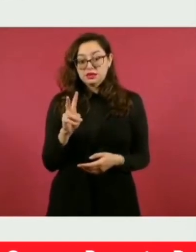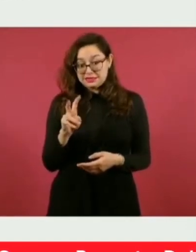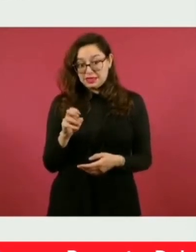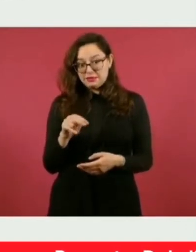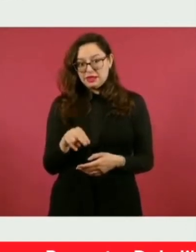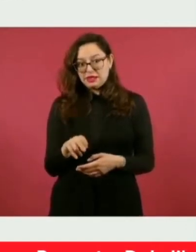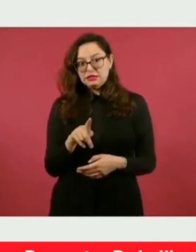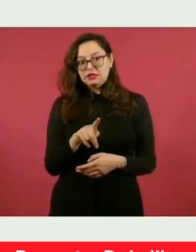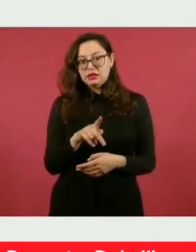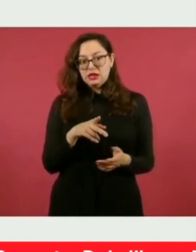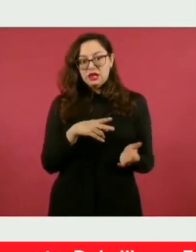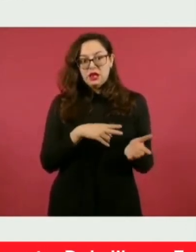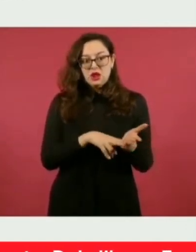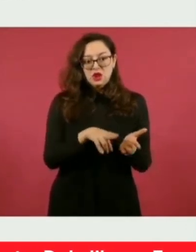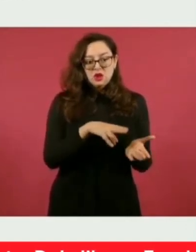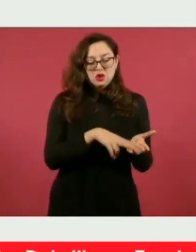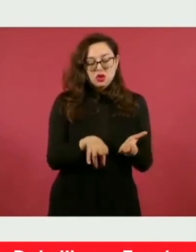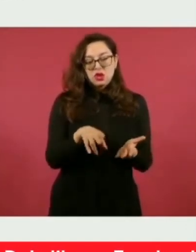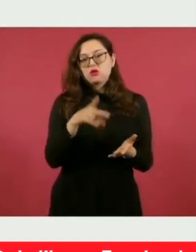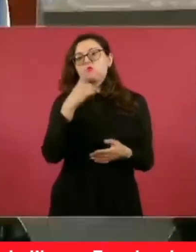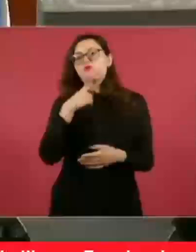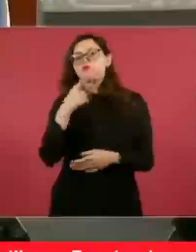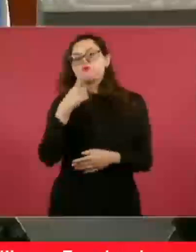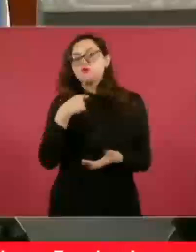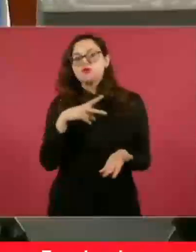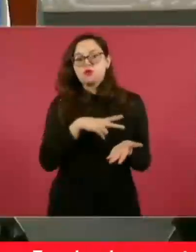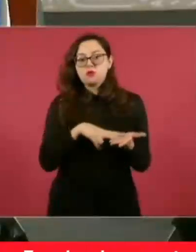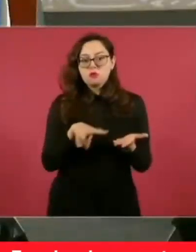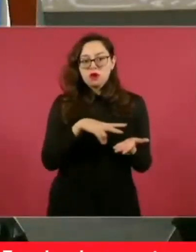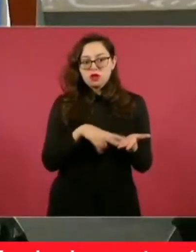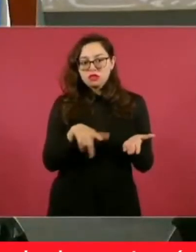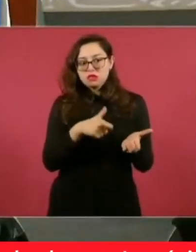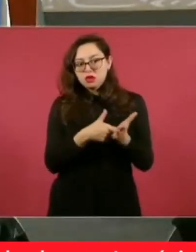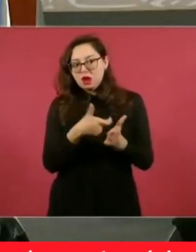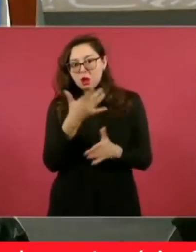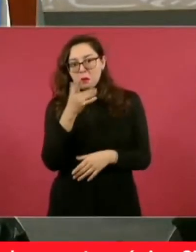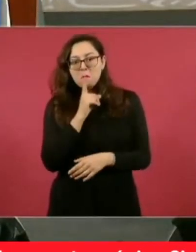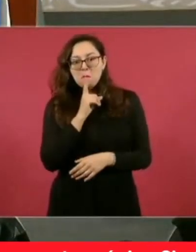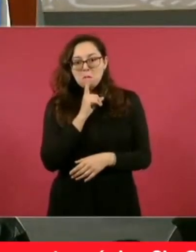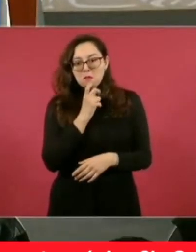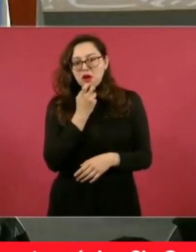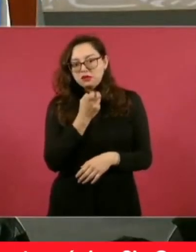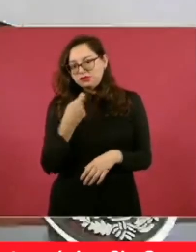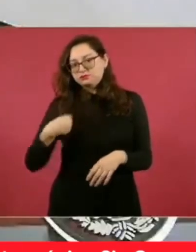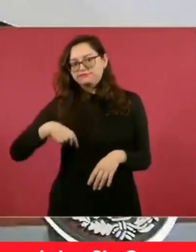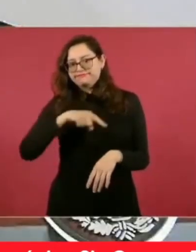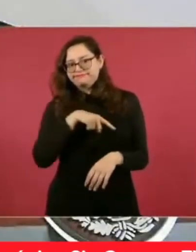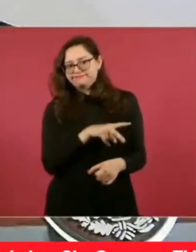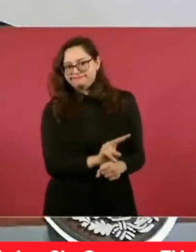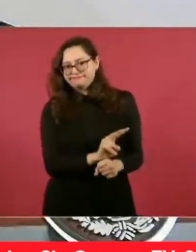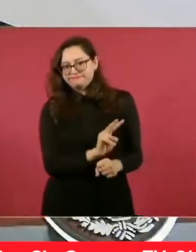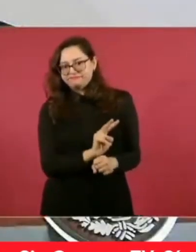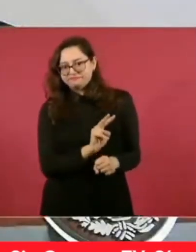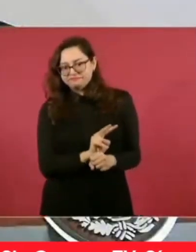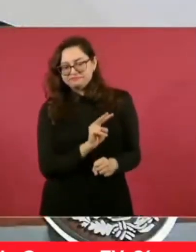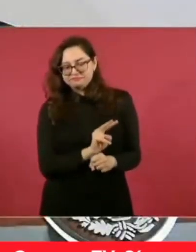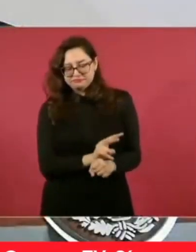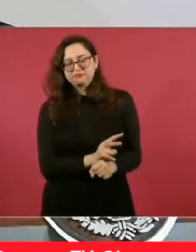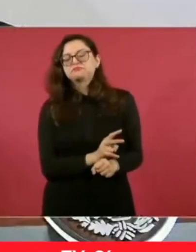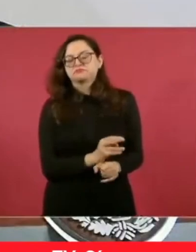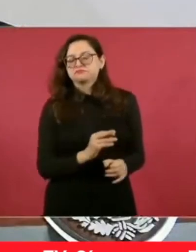octanaje ni en regular. Tenemos las mediciones, estamos con el ojo muy puntual ahí y han tenido muy buenos precios,